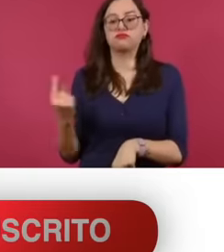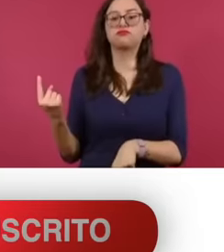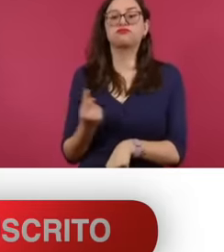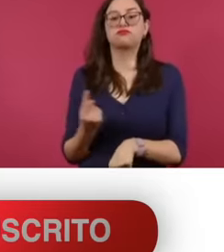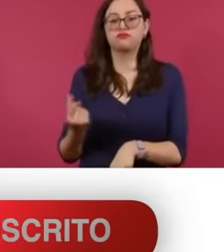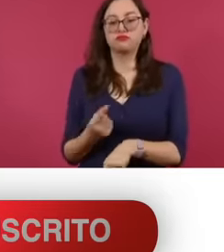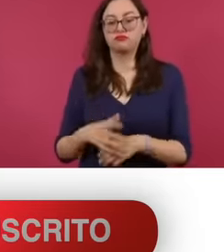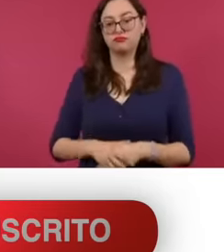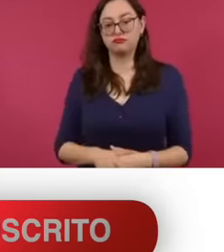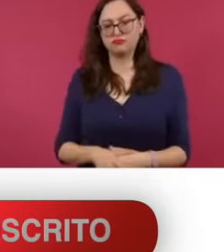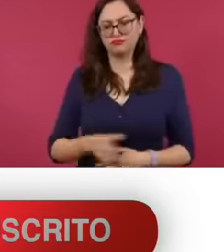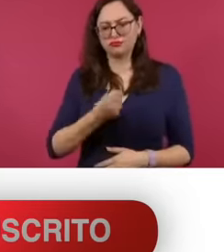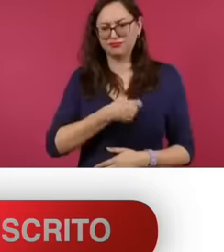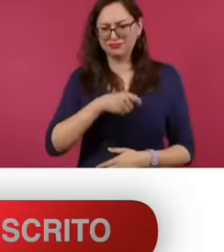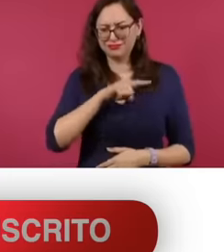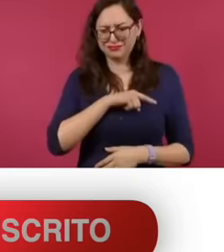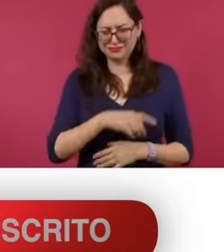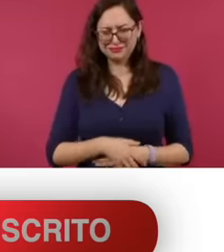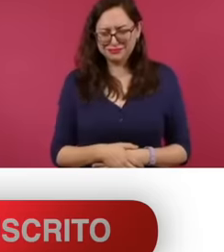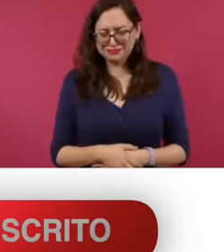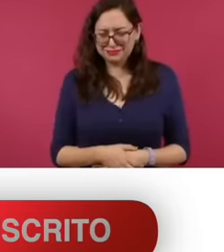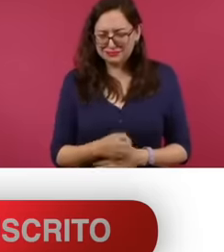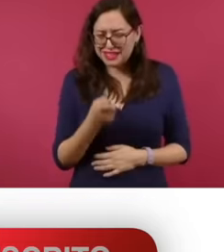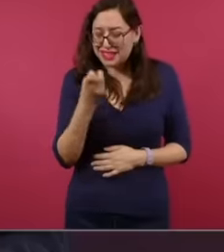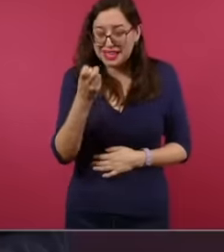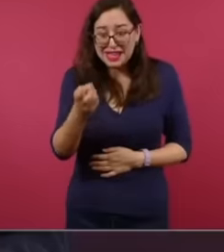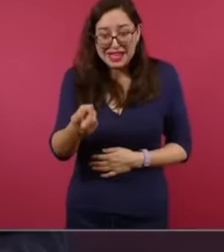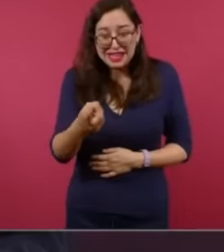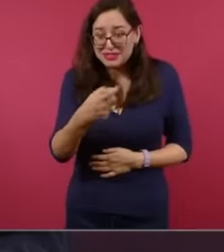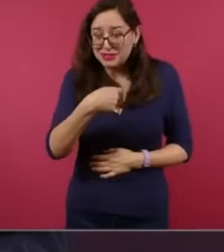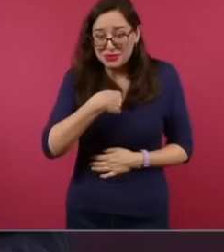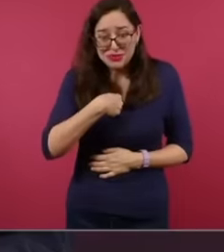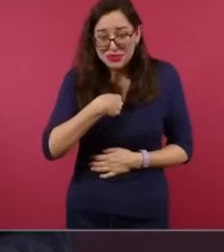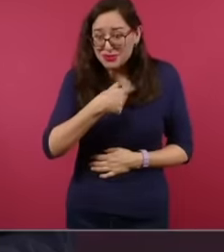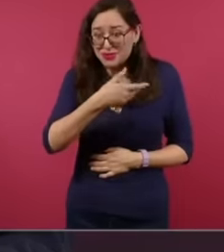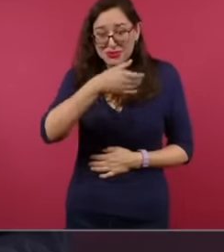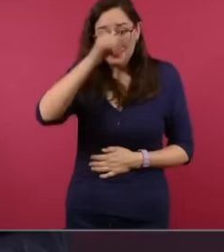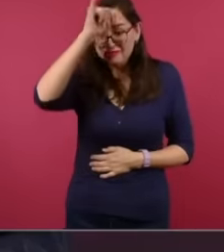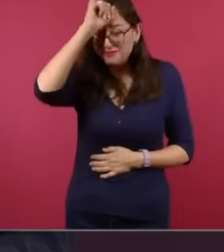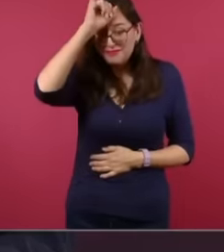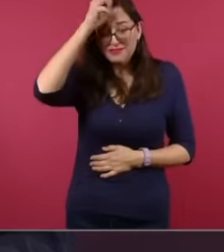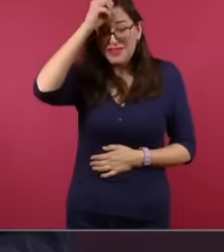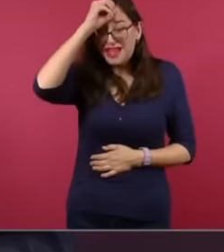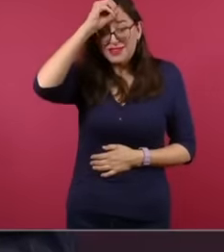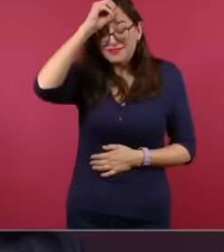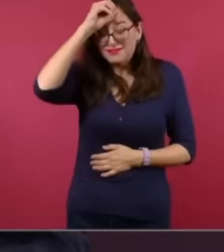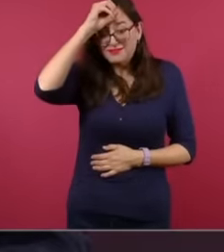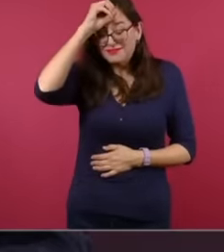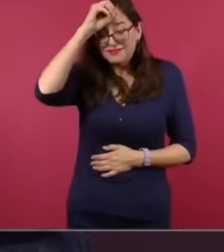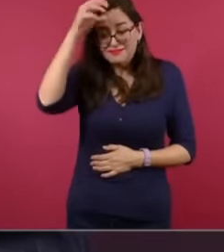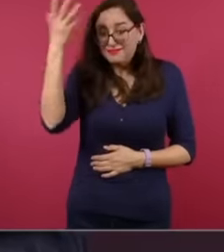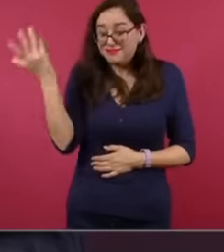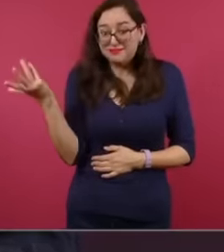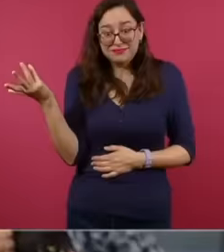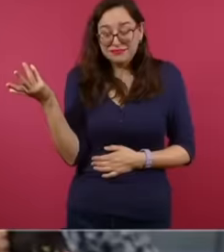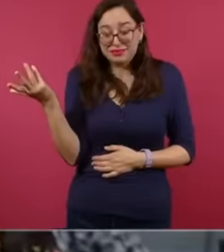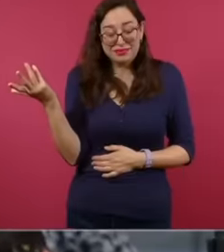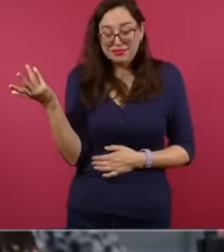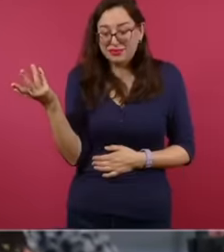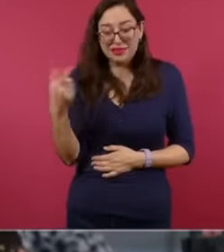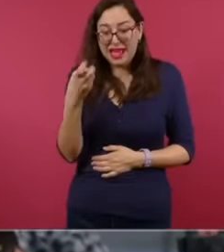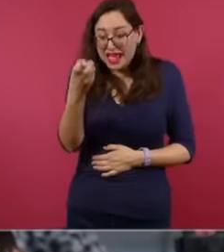algo, es la salud. Pues no tengo información de eso. Hicieron una alerta. Reina, no tengo información. El 30 de abril. Déjanos. ¿Lo va a investigar eso?